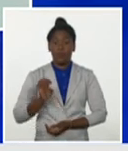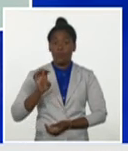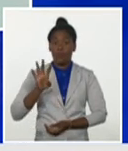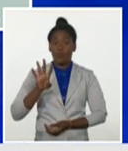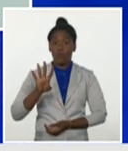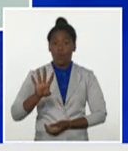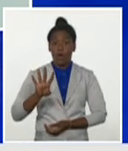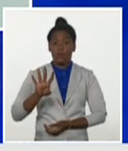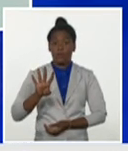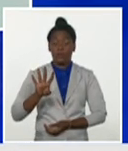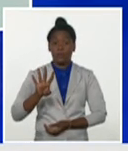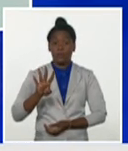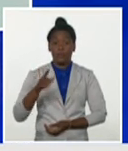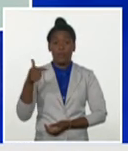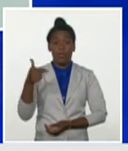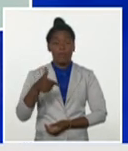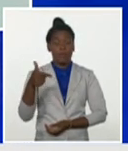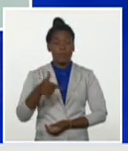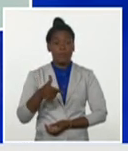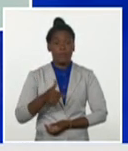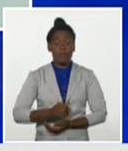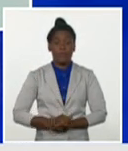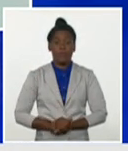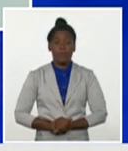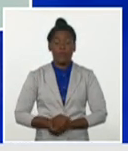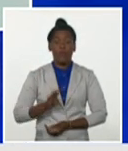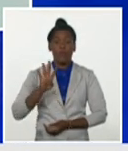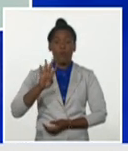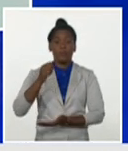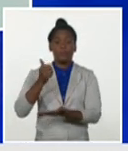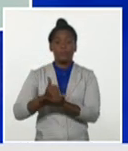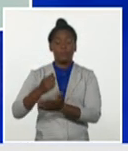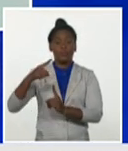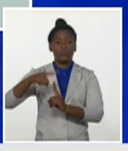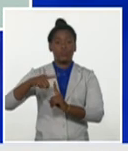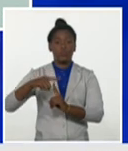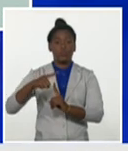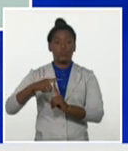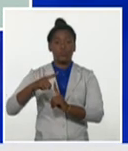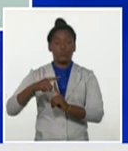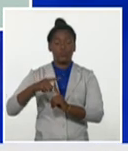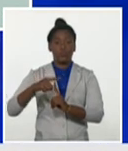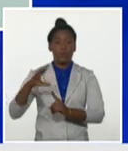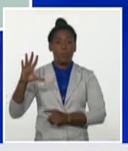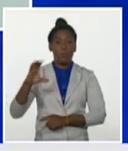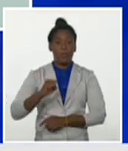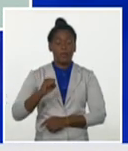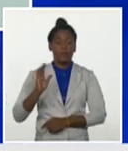Majibacoa y 4 de Las Tunas, todos viajeros cubanos procedentes de Rusia.